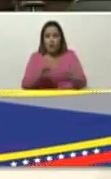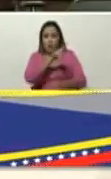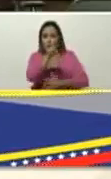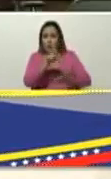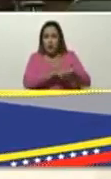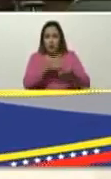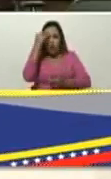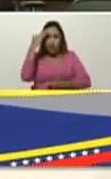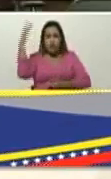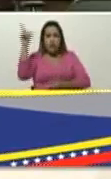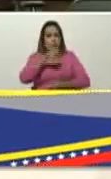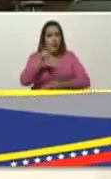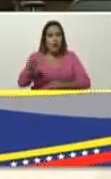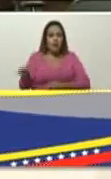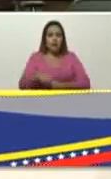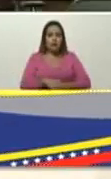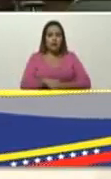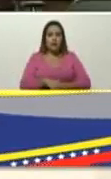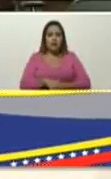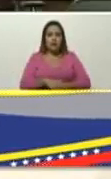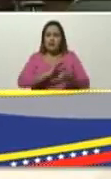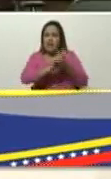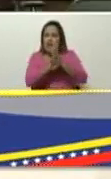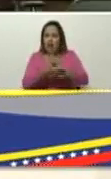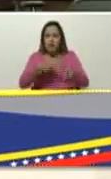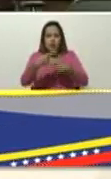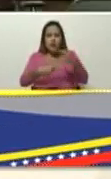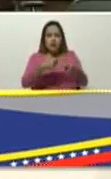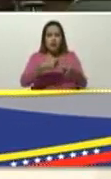completamente los sueños de los pueblos, mata los procesos de cambio.